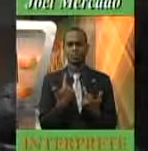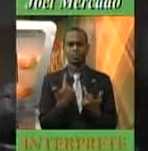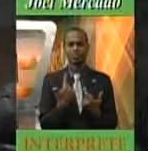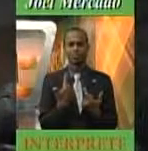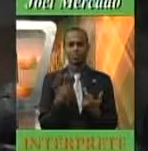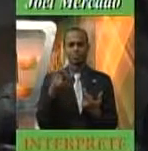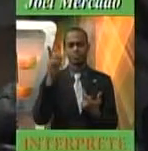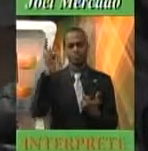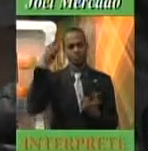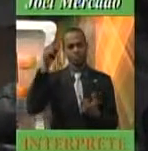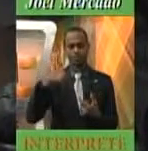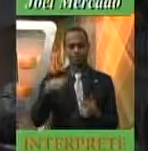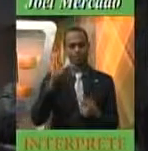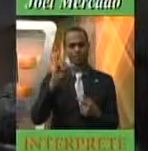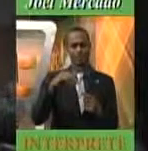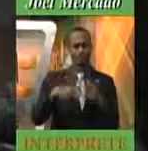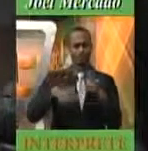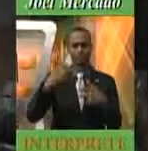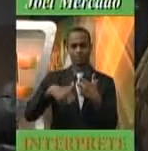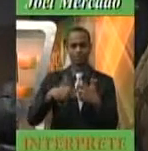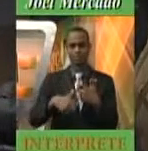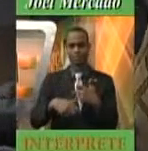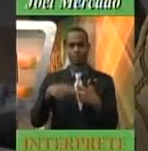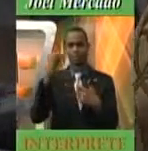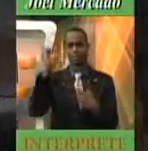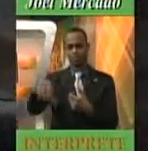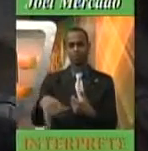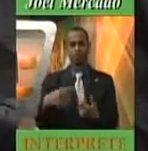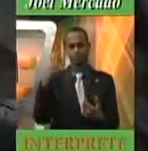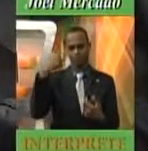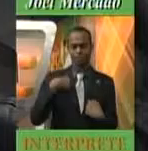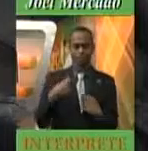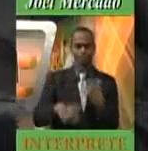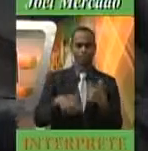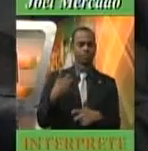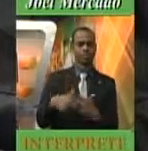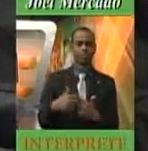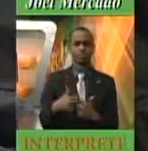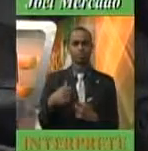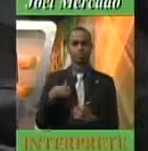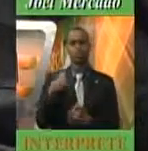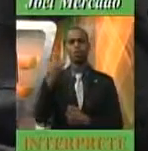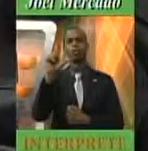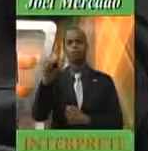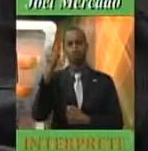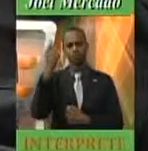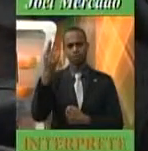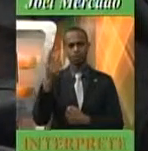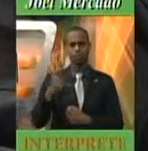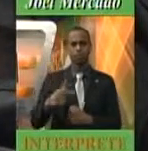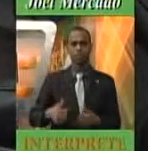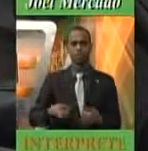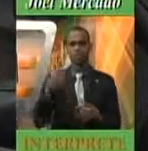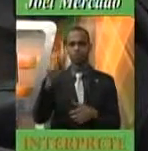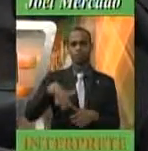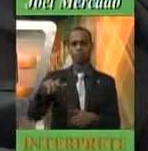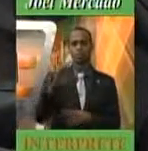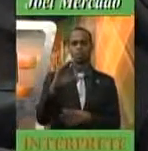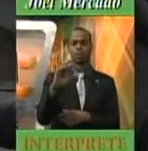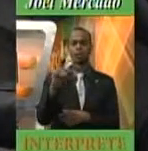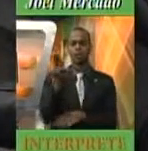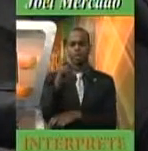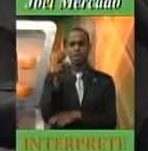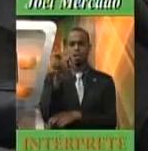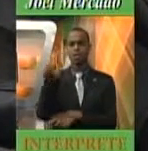para mí eso es un problema. El Mercedes era un problema para él, y yo después lo entendí. Vivía en el Café de Herrera, tenía